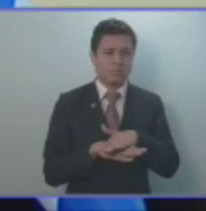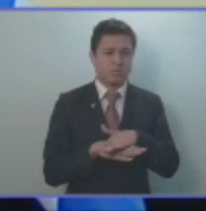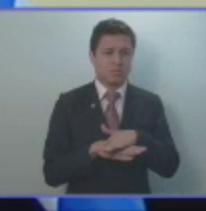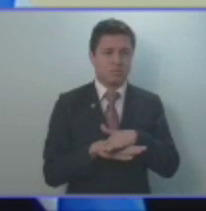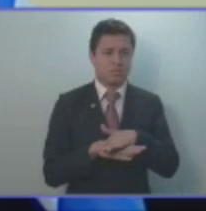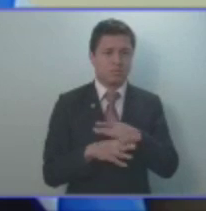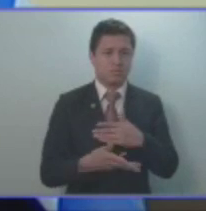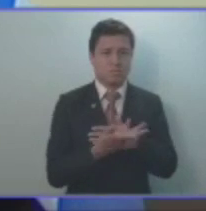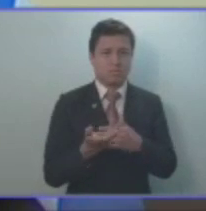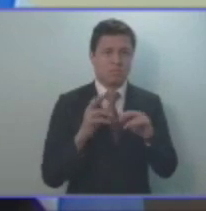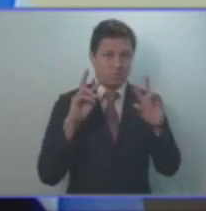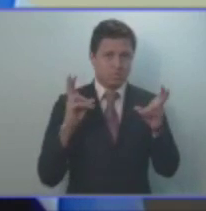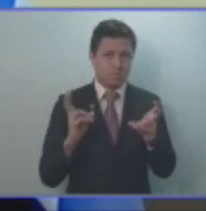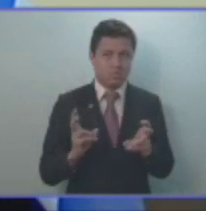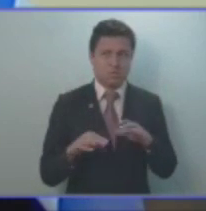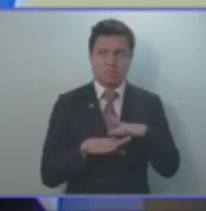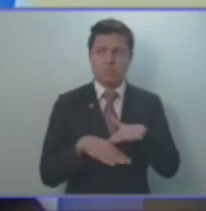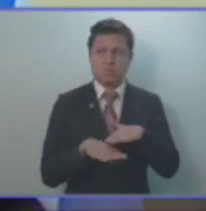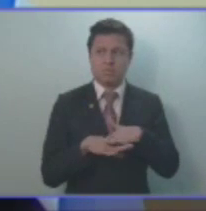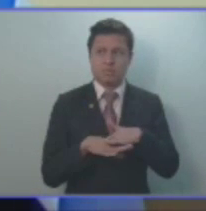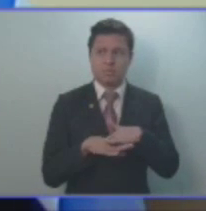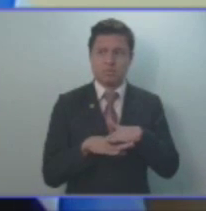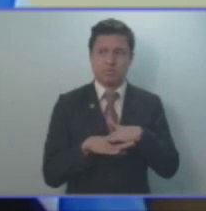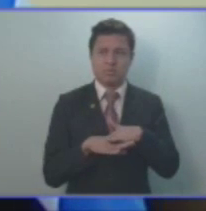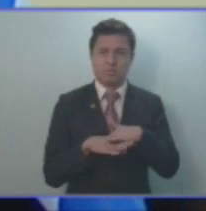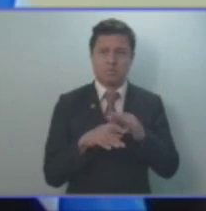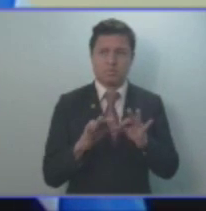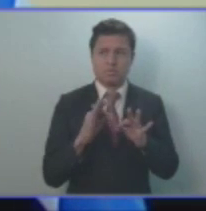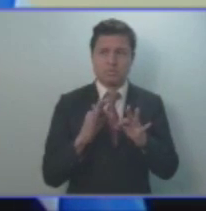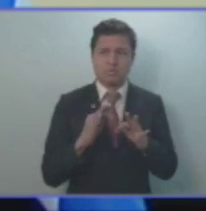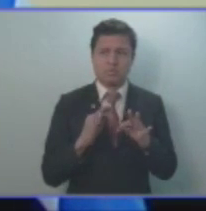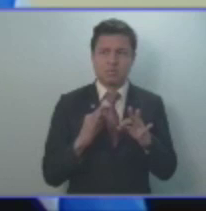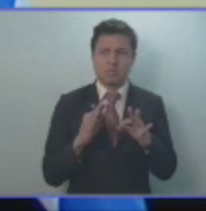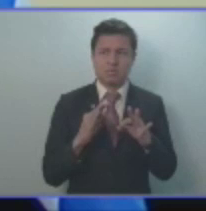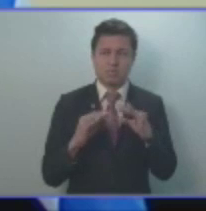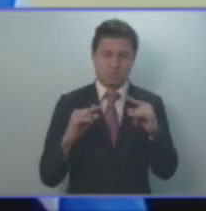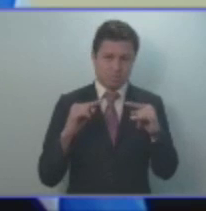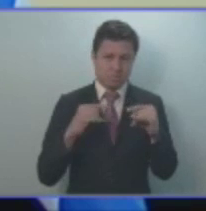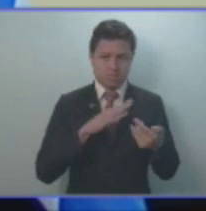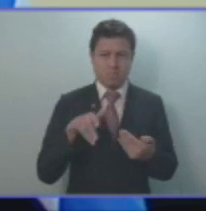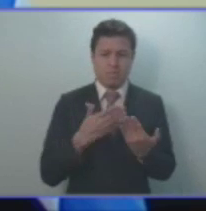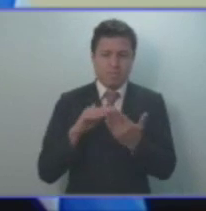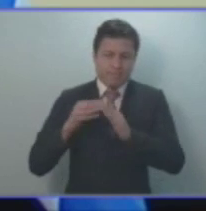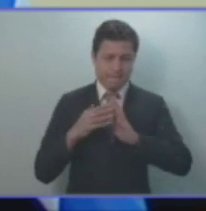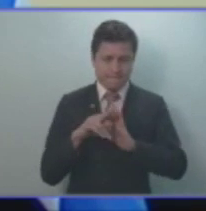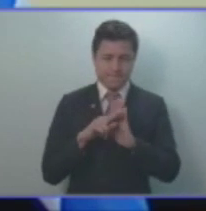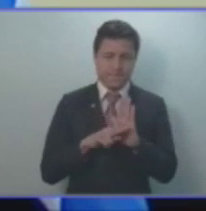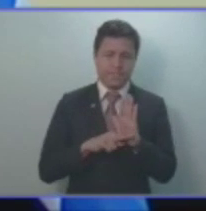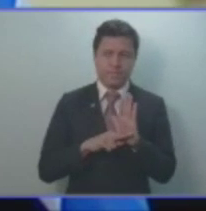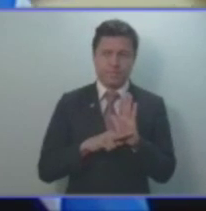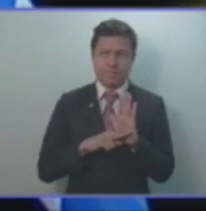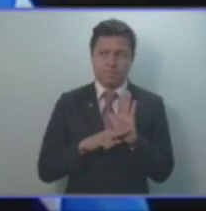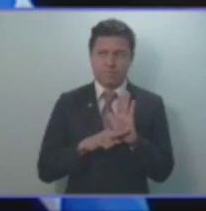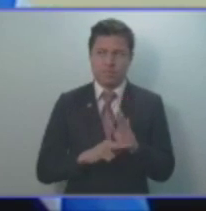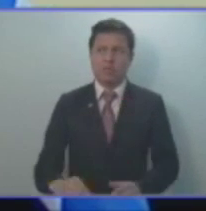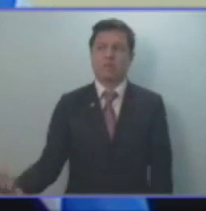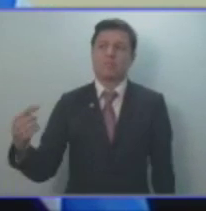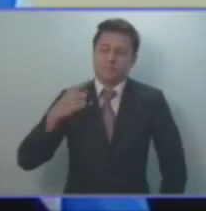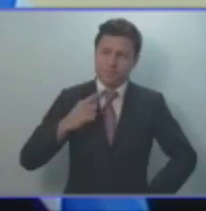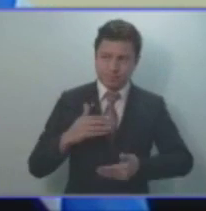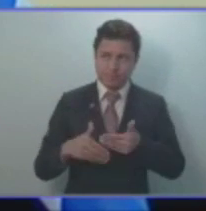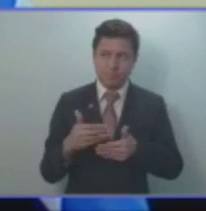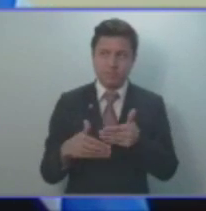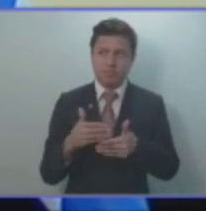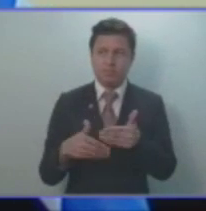a todos estos criterios fácticos y de la normativa, considero que es procedente